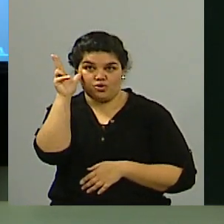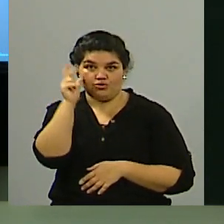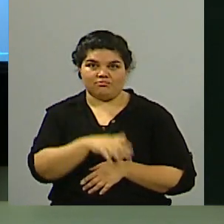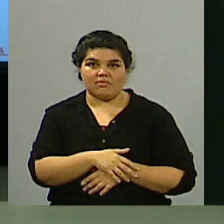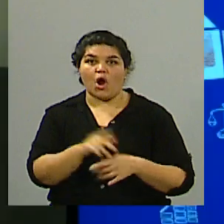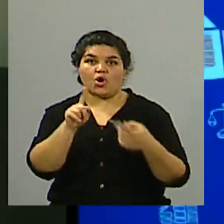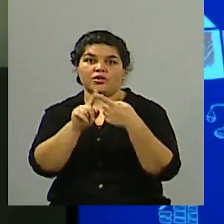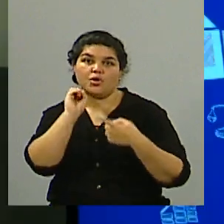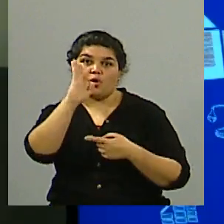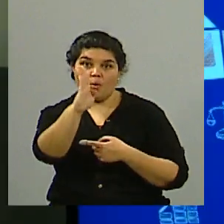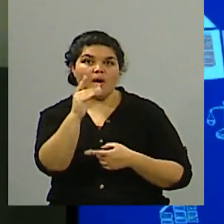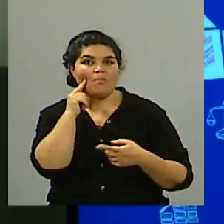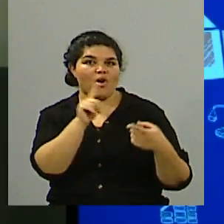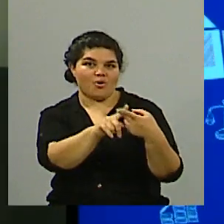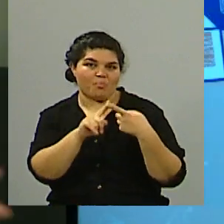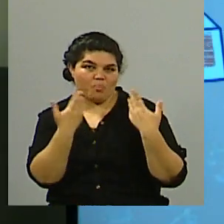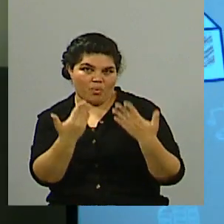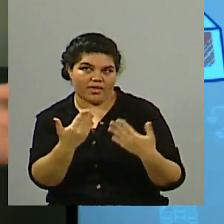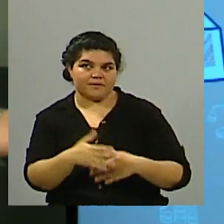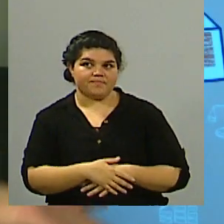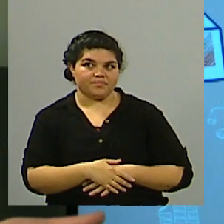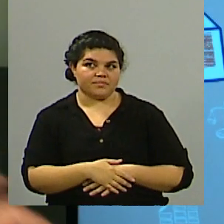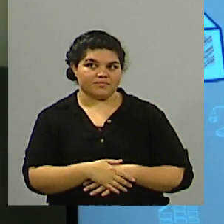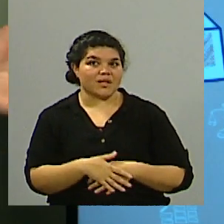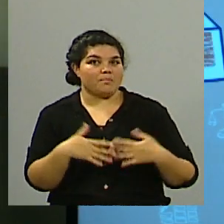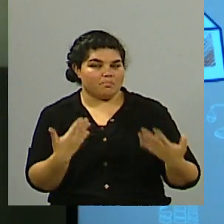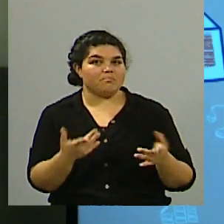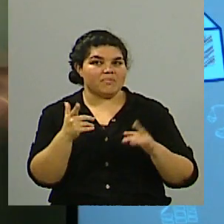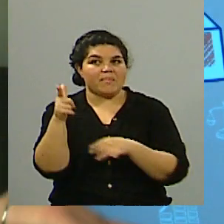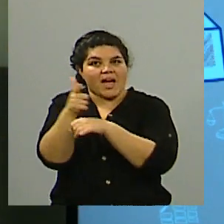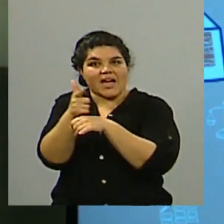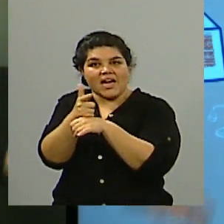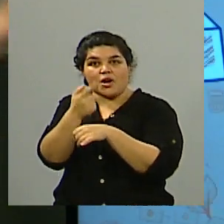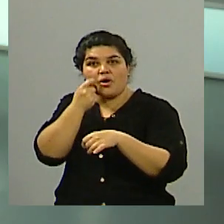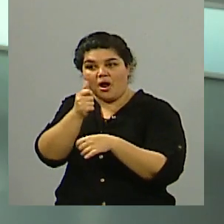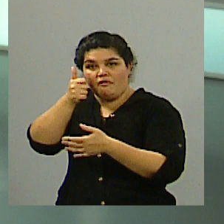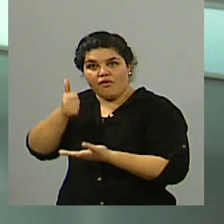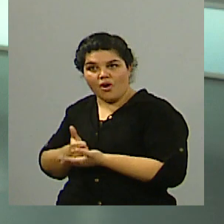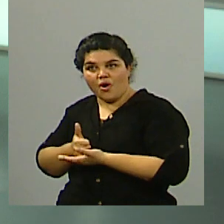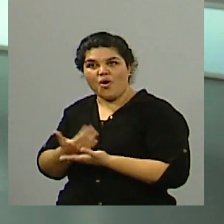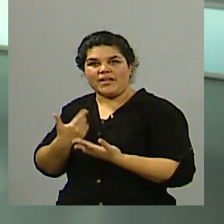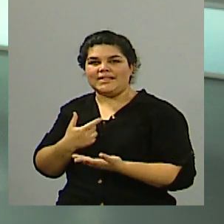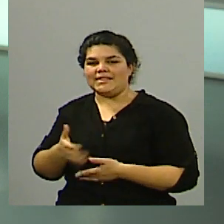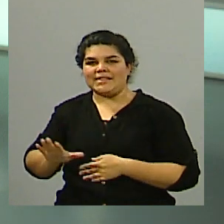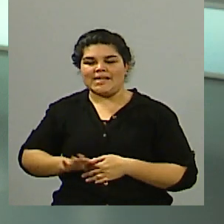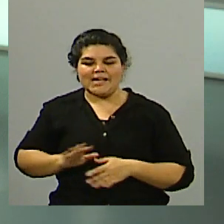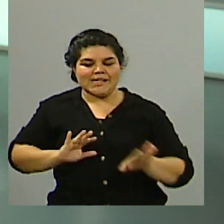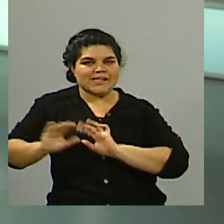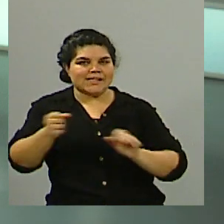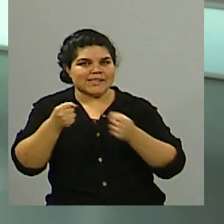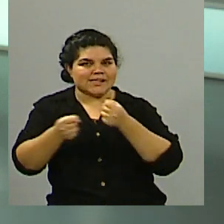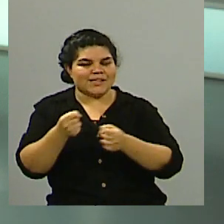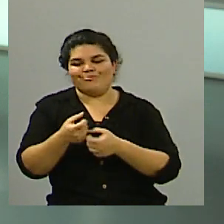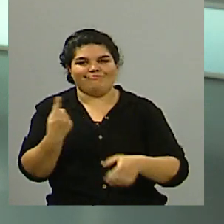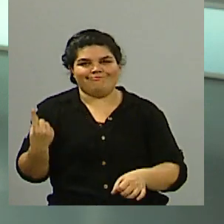club y ahí estamos. Bueno, así será. Uno de nuestros camarógrafos, se quedó con camarógrafos, ¿no? Se quedó con las ganas de poder pelear con ustedes, pero bueno, los dos estaban